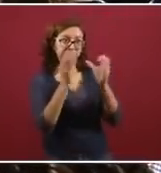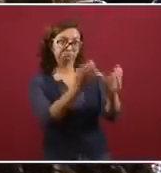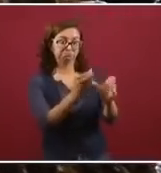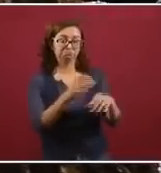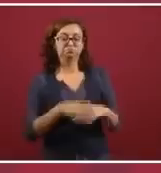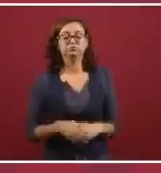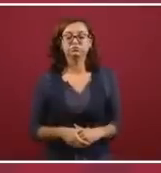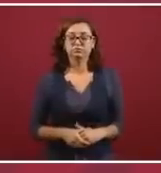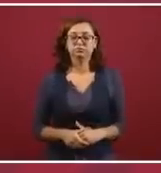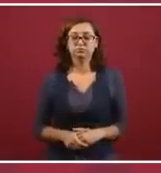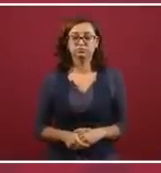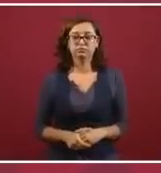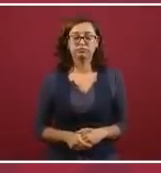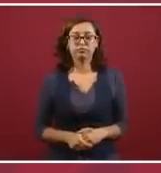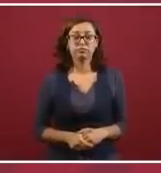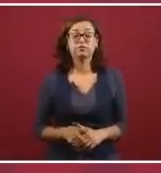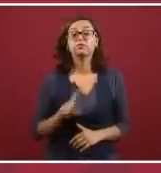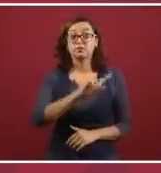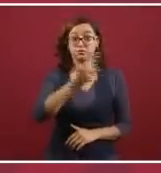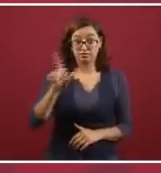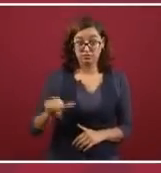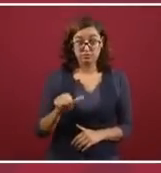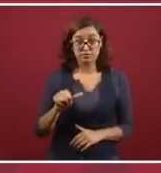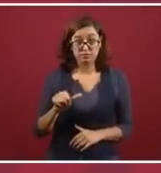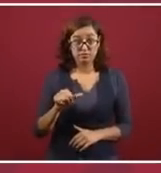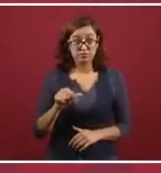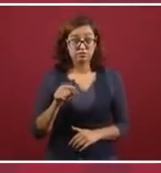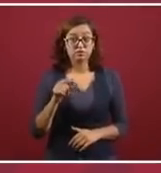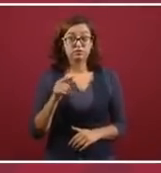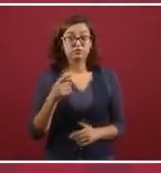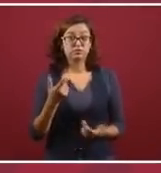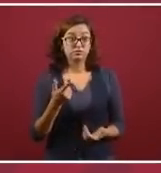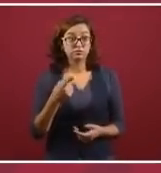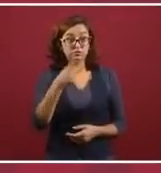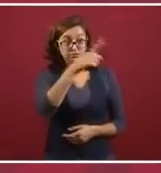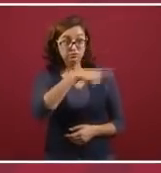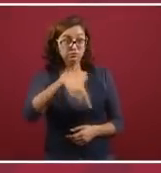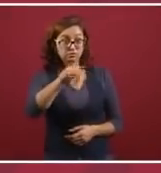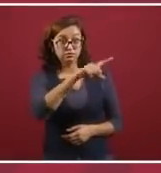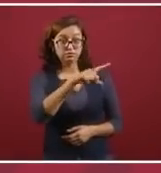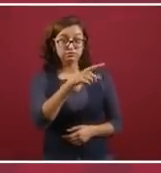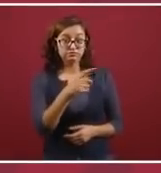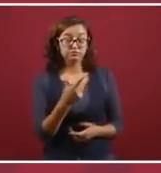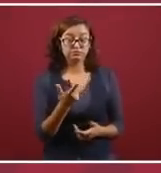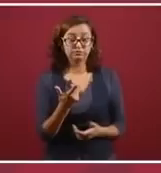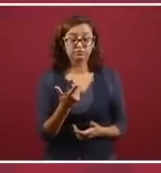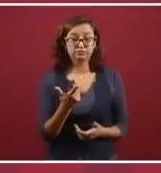Hay tiempos, en este caso es el 8 de septiembre,